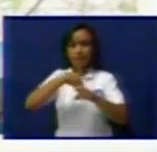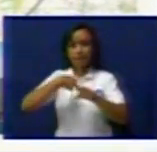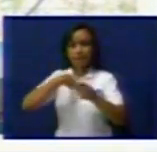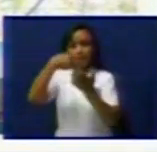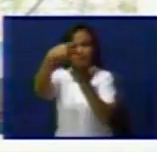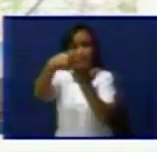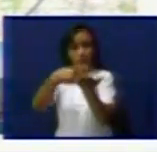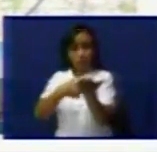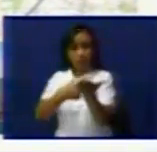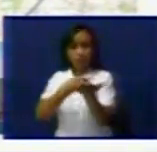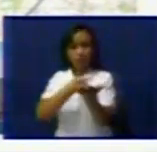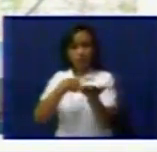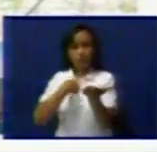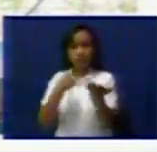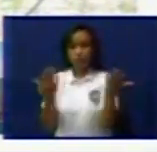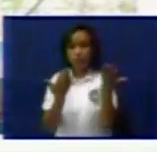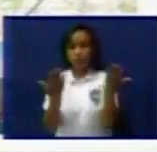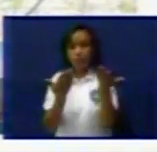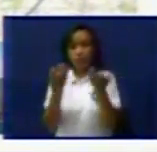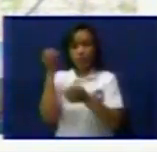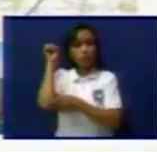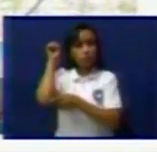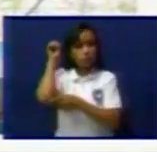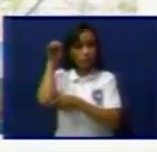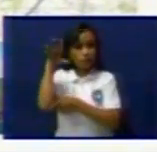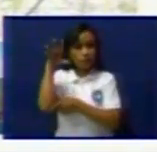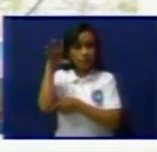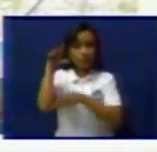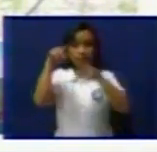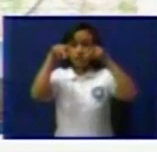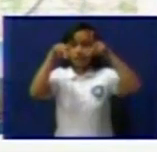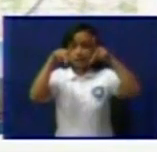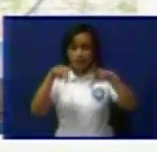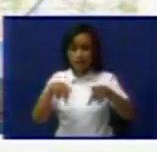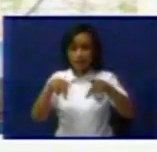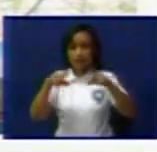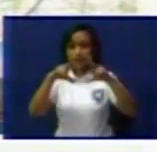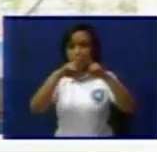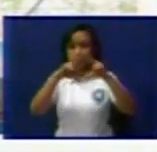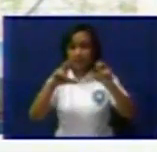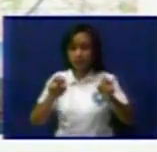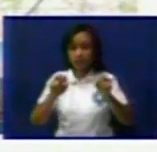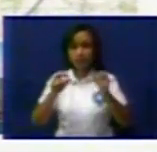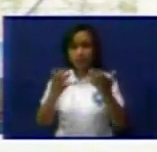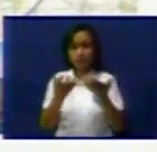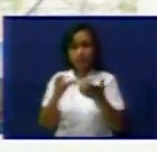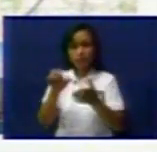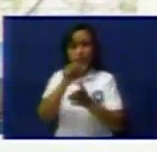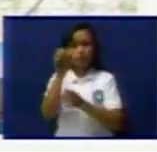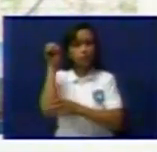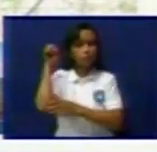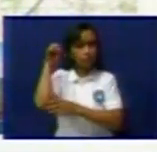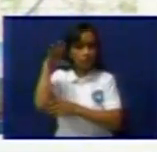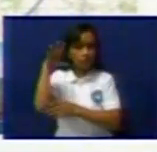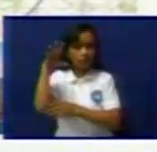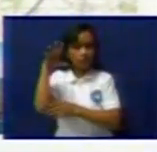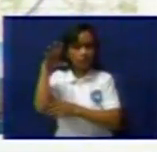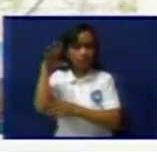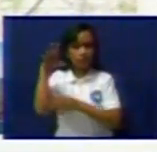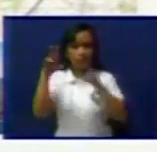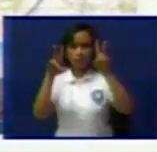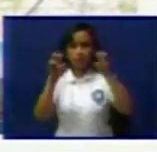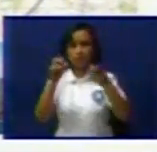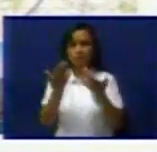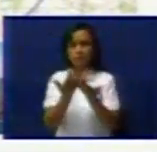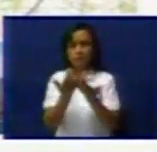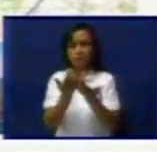realización del proyecto como destino de turismo para los ciudadanos de Nicaragua y también como complejo turístico